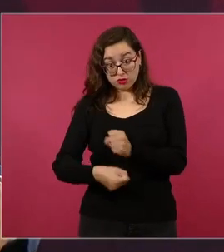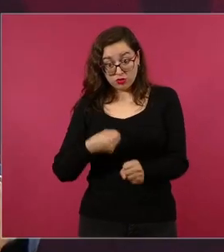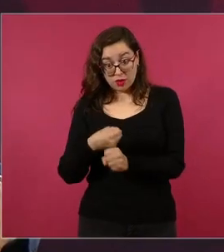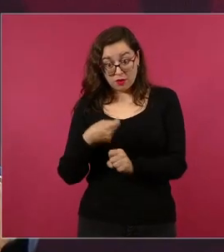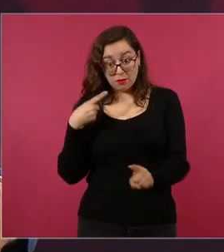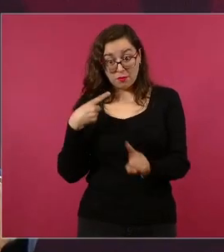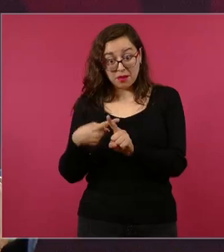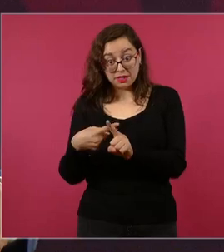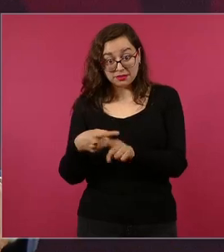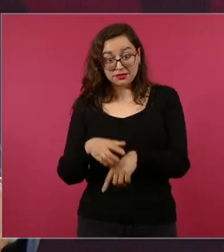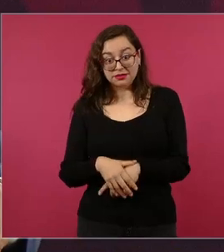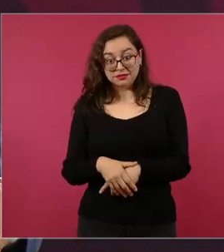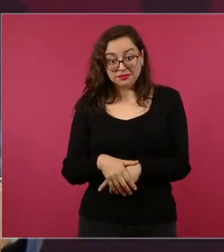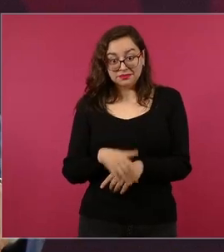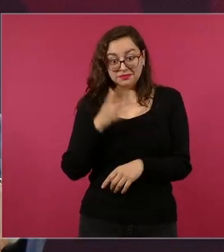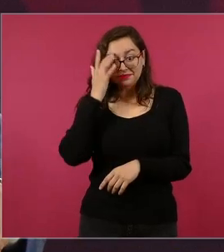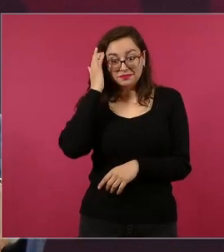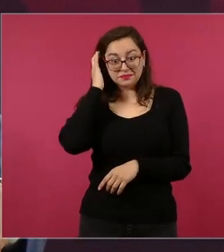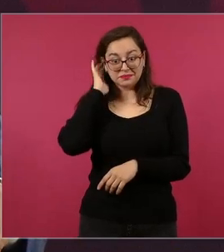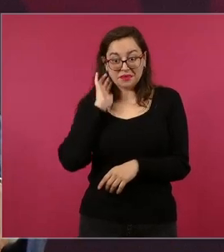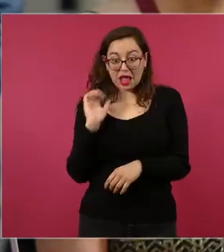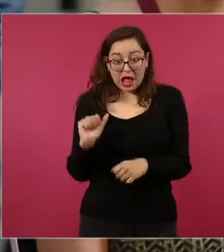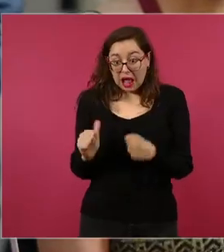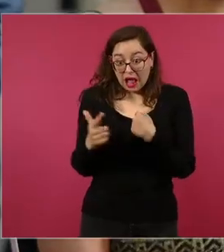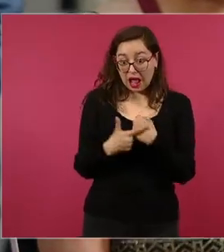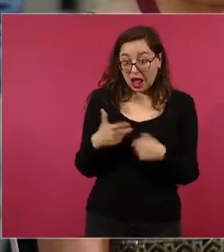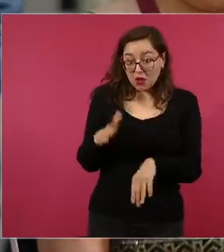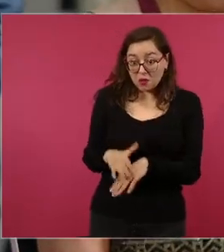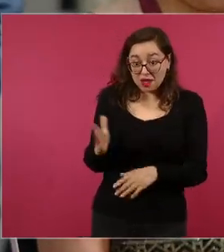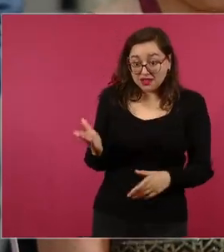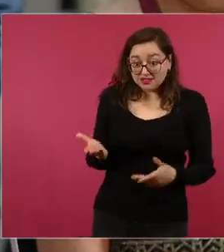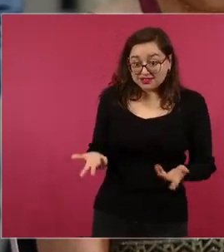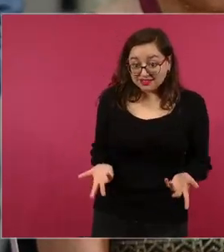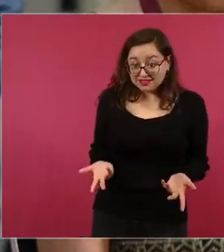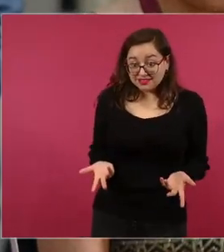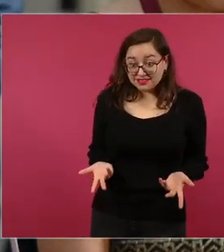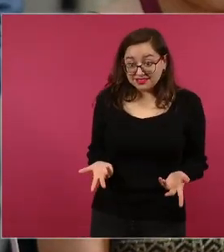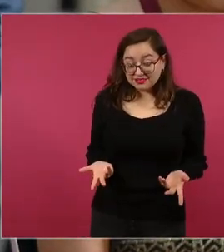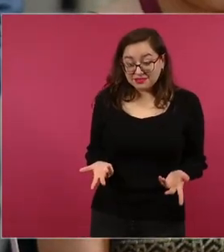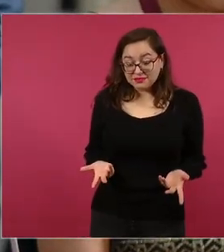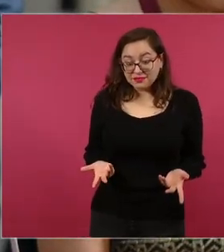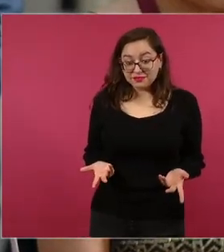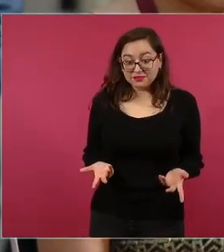¿Y qué más hubo? No, entre esos también da la